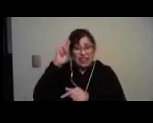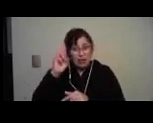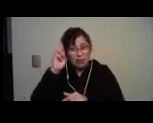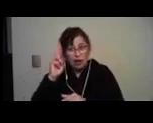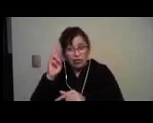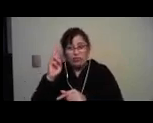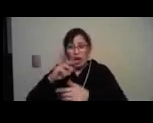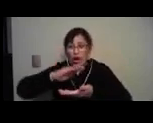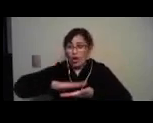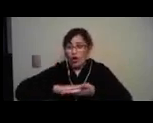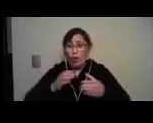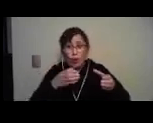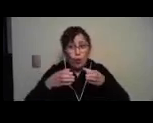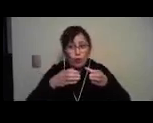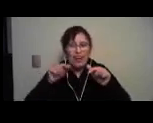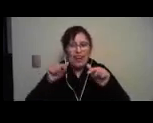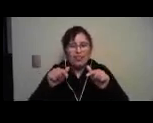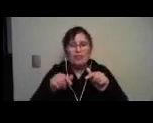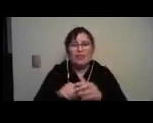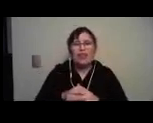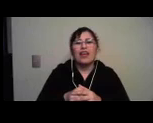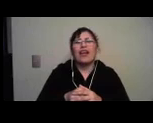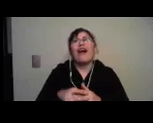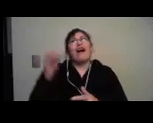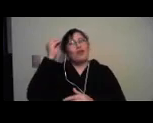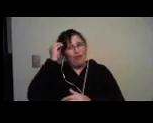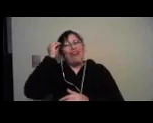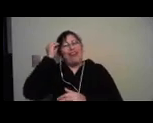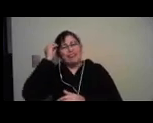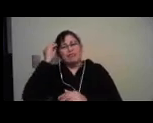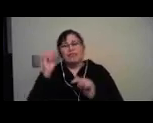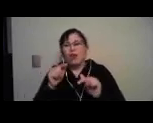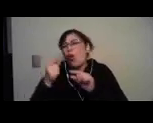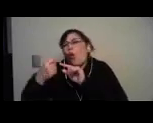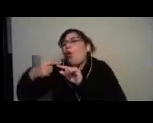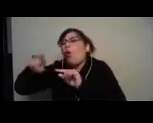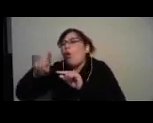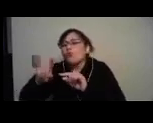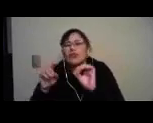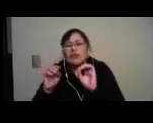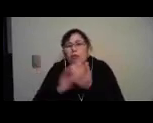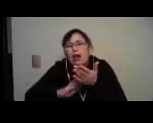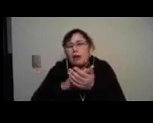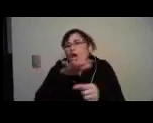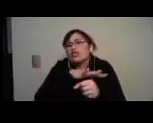del cumpleaños en los cuales, de su cumpleaños o del cumpleaños al cual ustedes fueron invitados, perdura mucho más